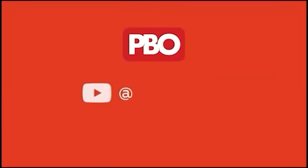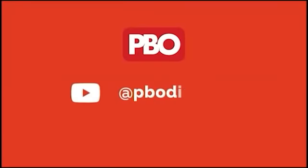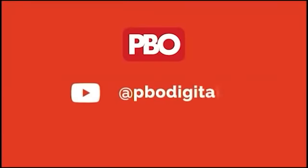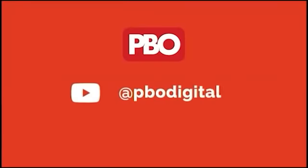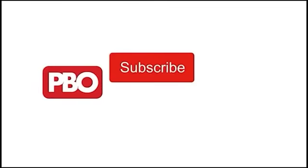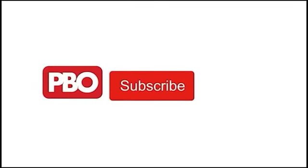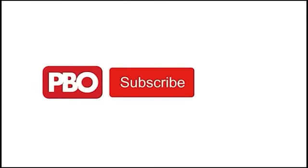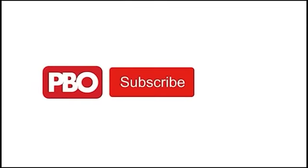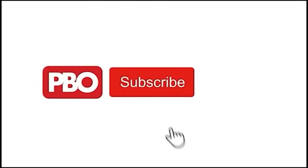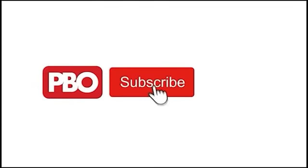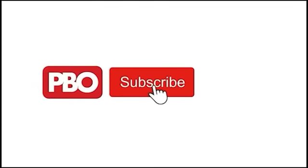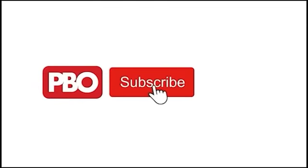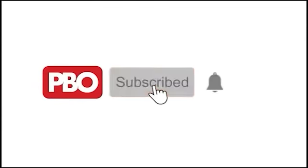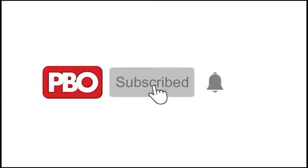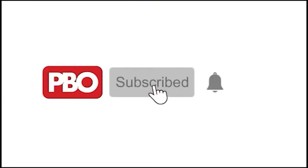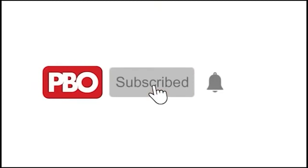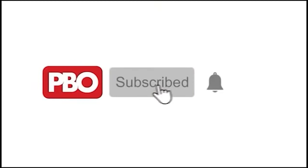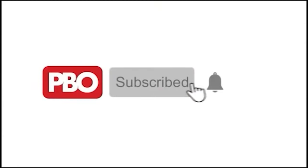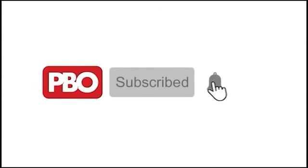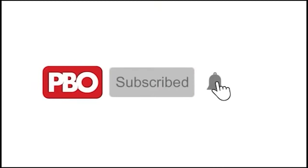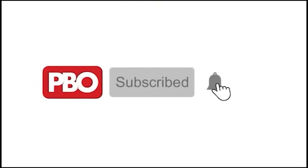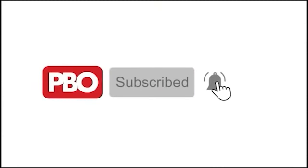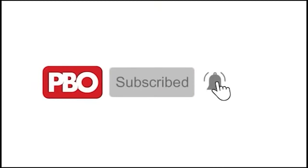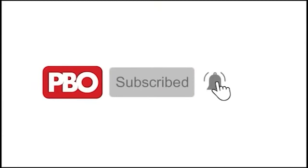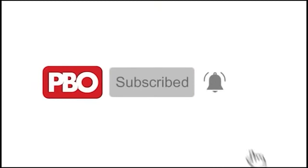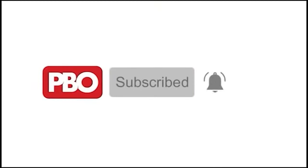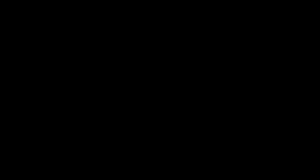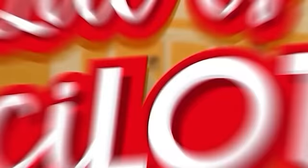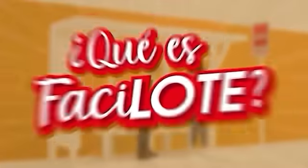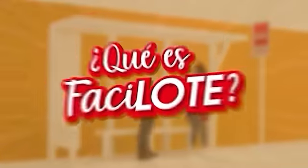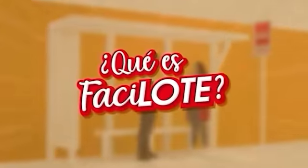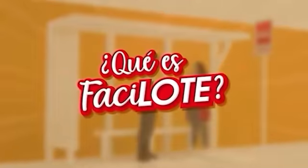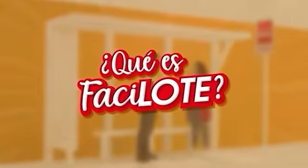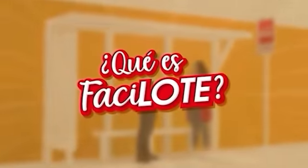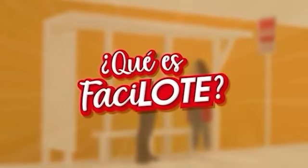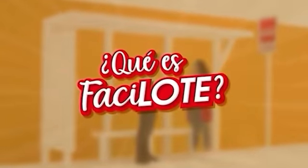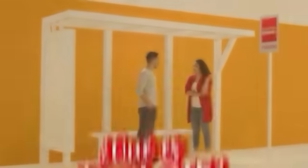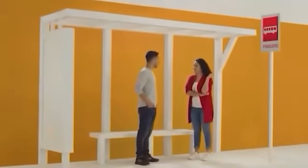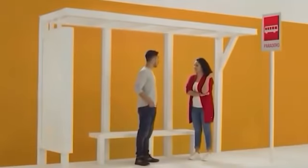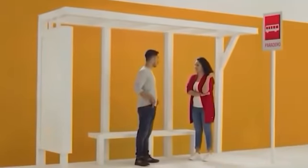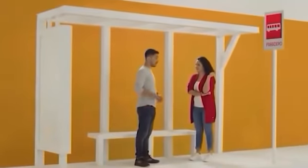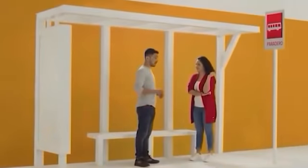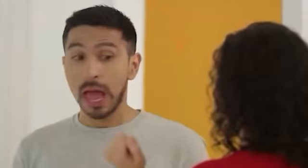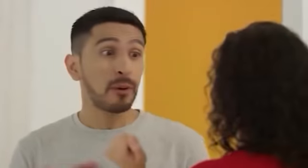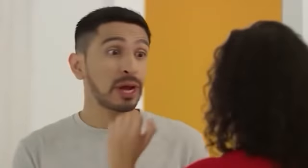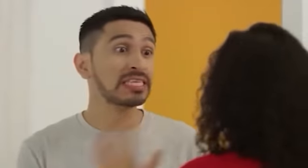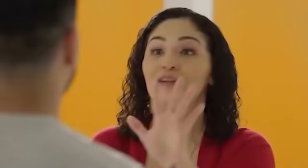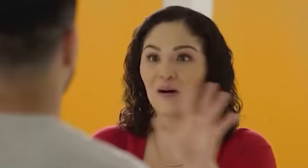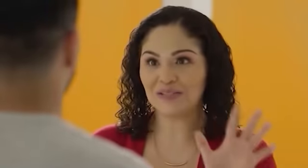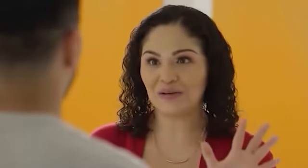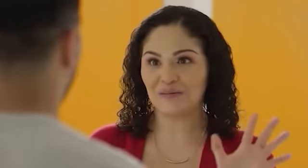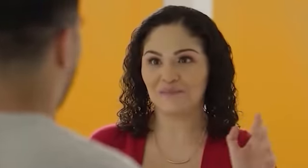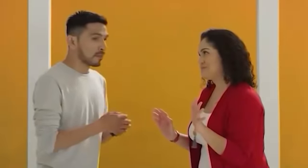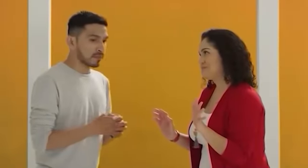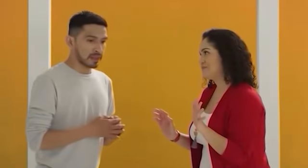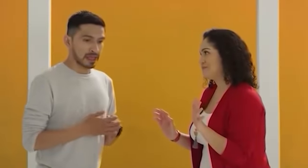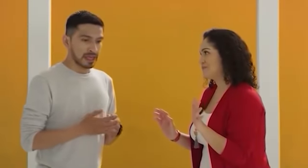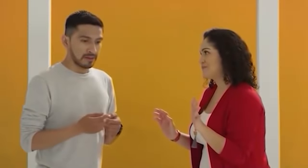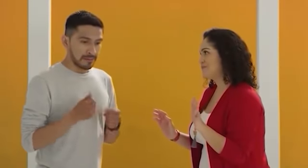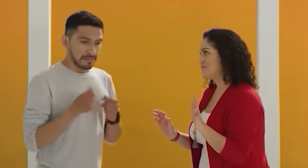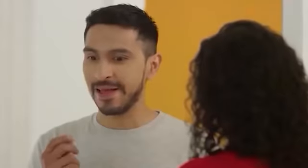y YouTube. Suscríbete y activa las notificaciones. ¿Qué es facilote? Pues... No, eso no.